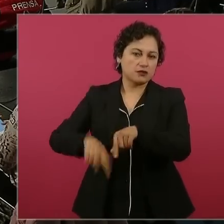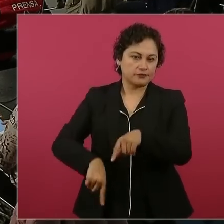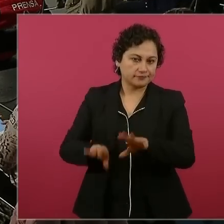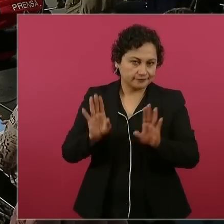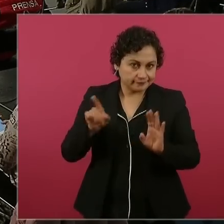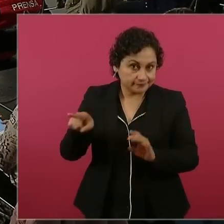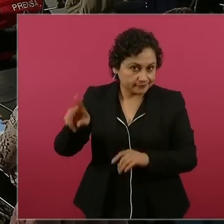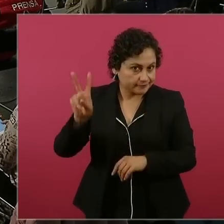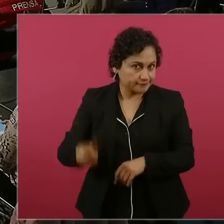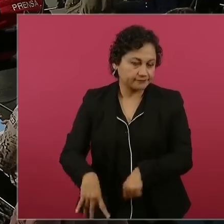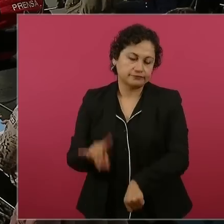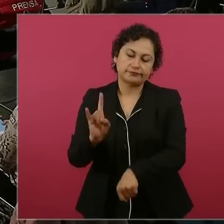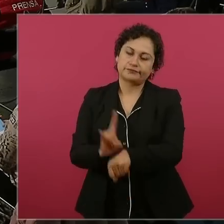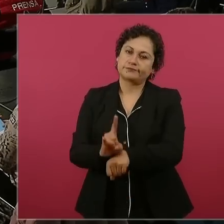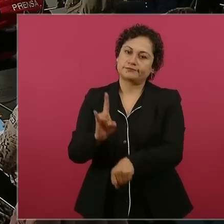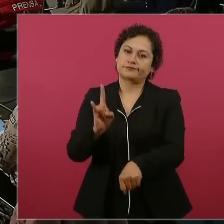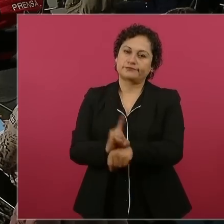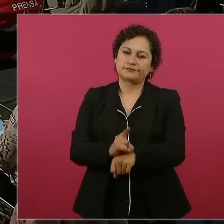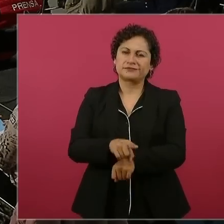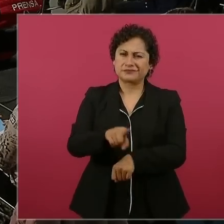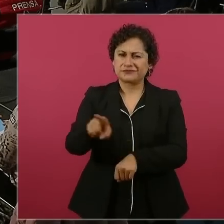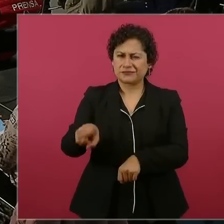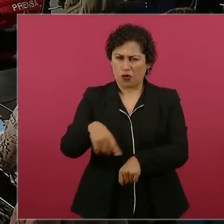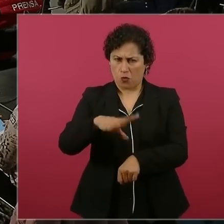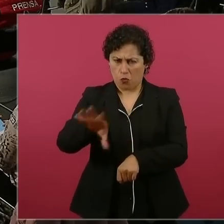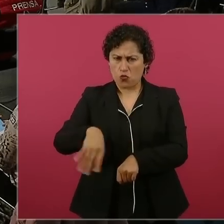y llega el momento, por ahí está en las redes